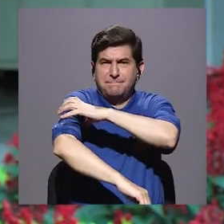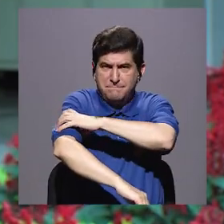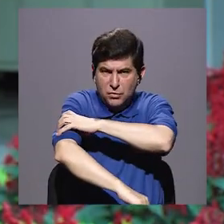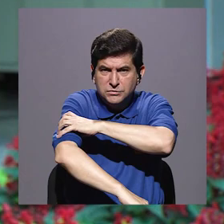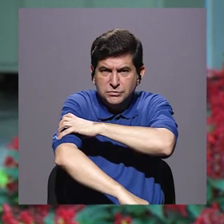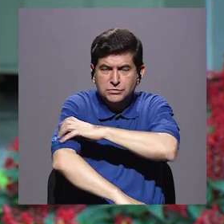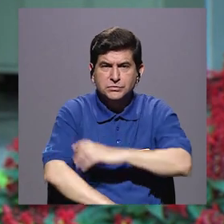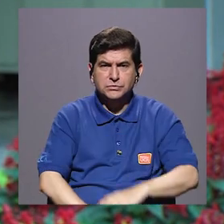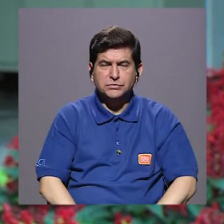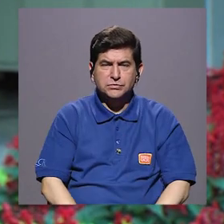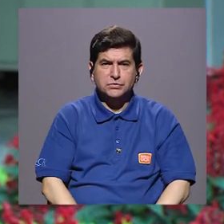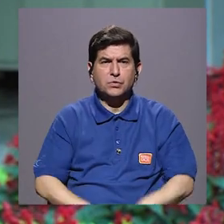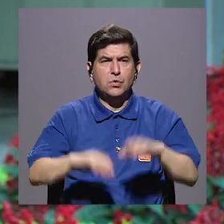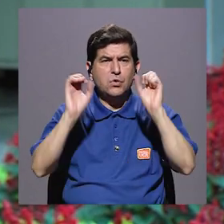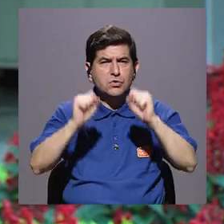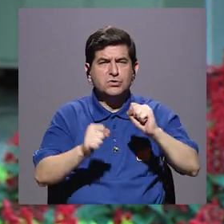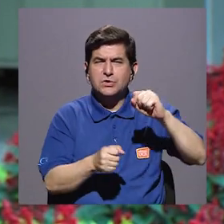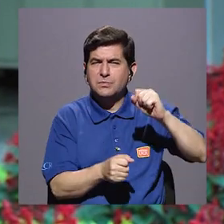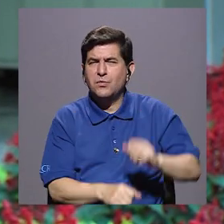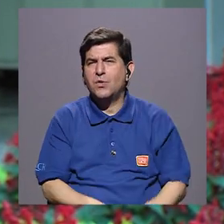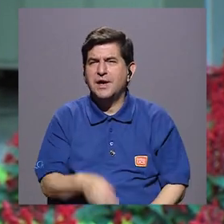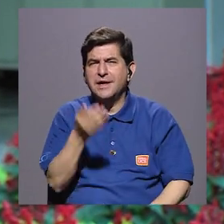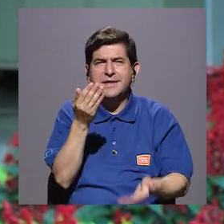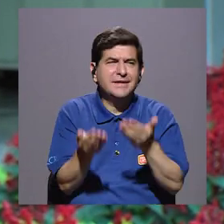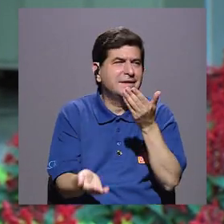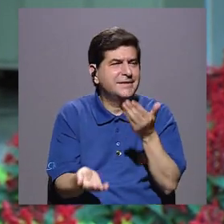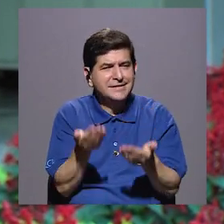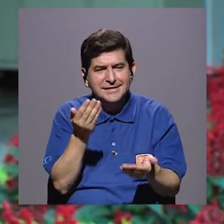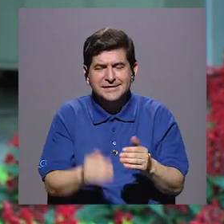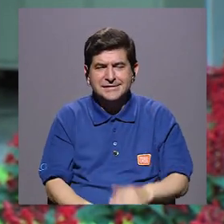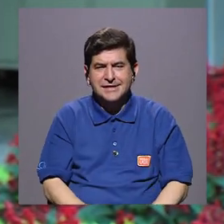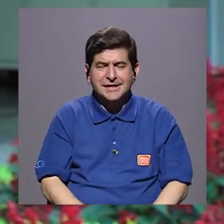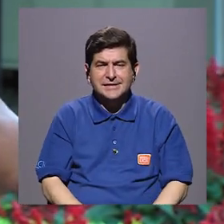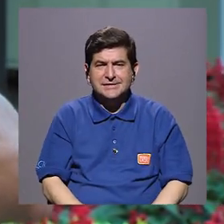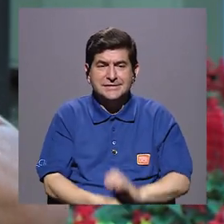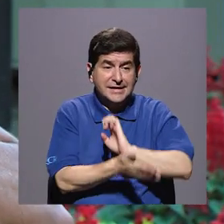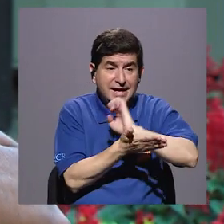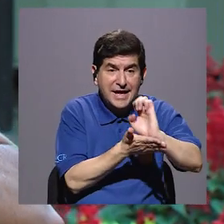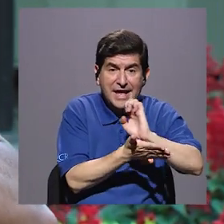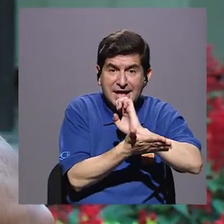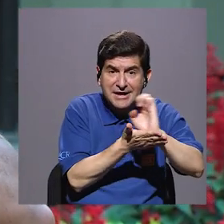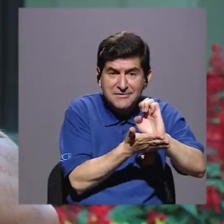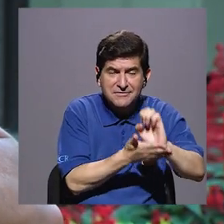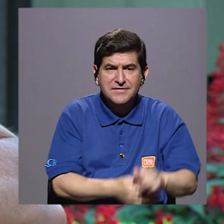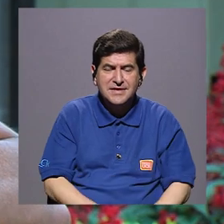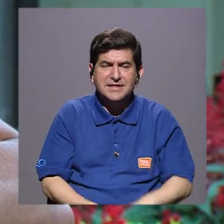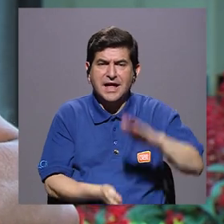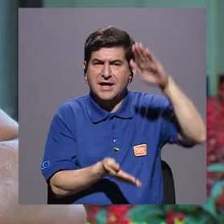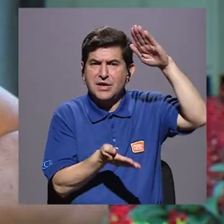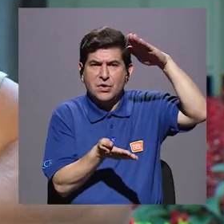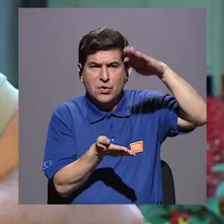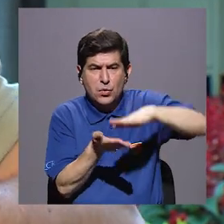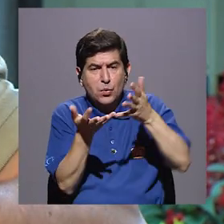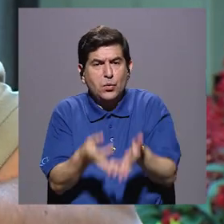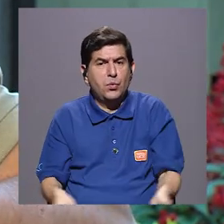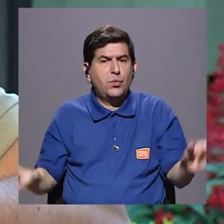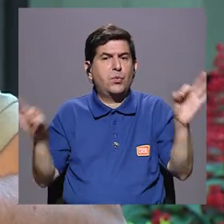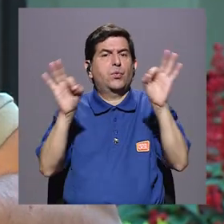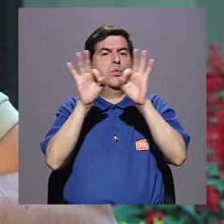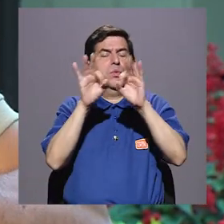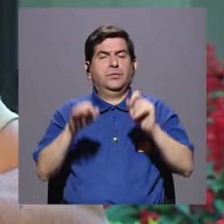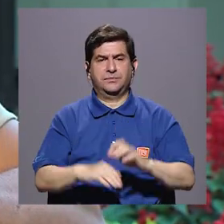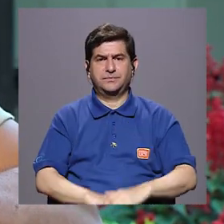pues... O sea, se puede atenuar, ¿verdad? No, no, se impide, por ejemplo, que la masa muscular empiece a disminuir de una manera